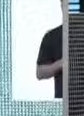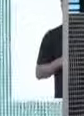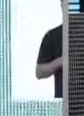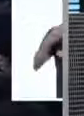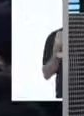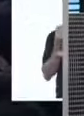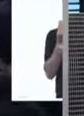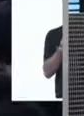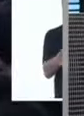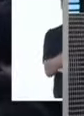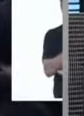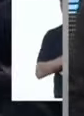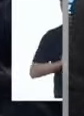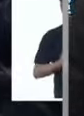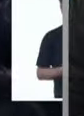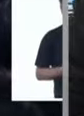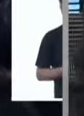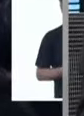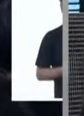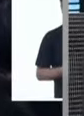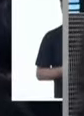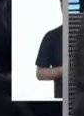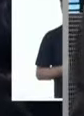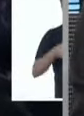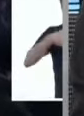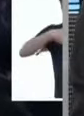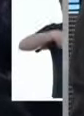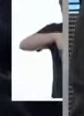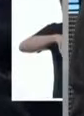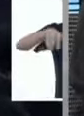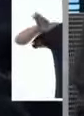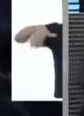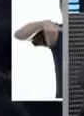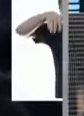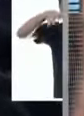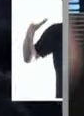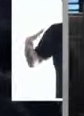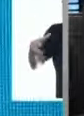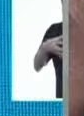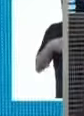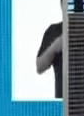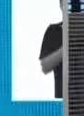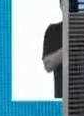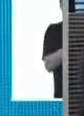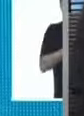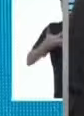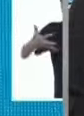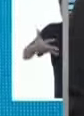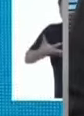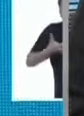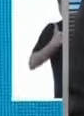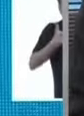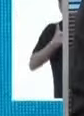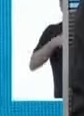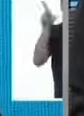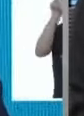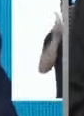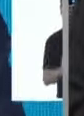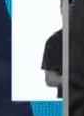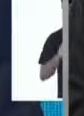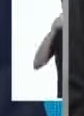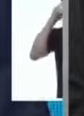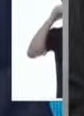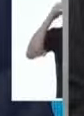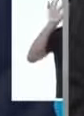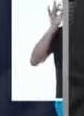la gente que había votado otra opción y de repente decir qué más se necesita, porque además el candidato es Massa como